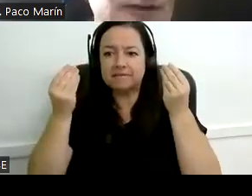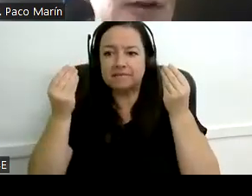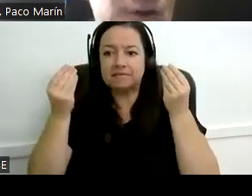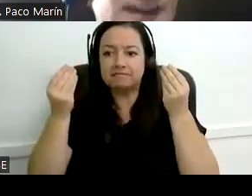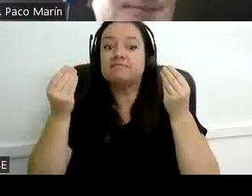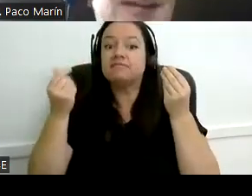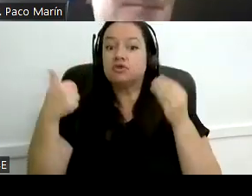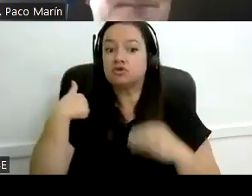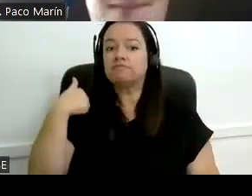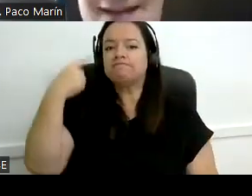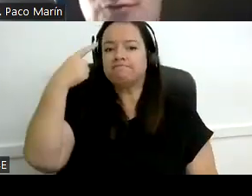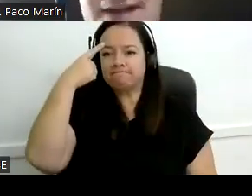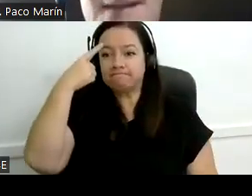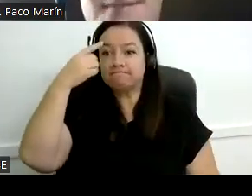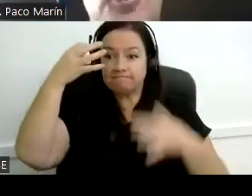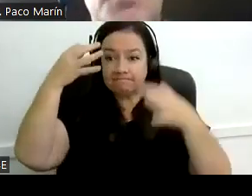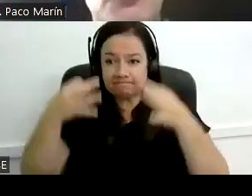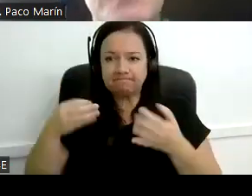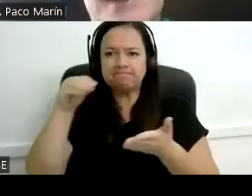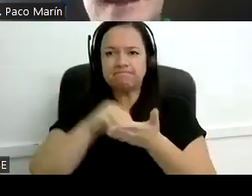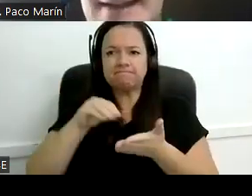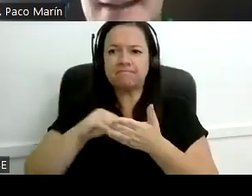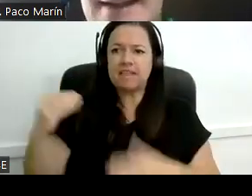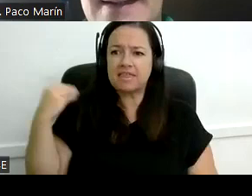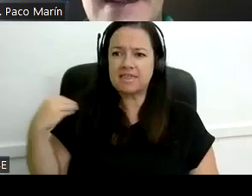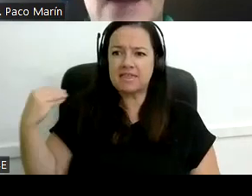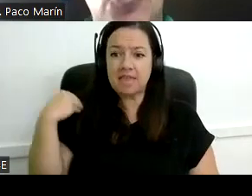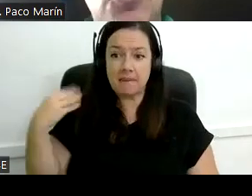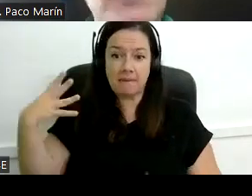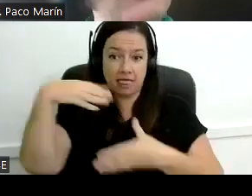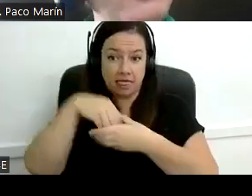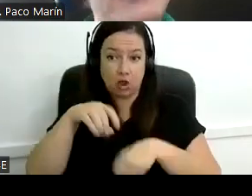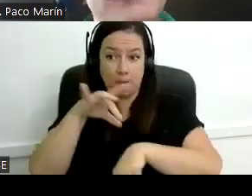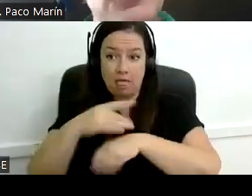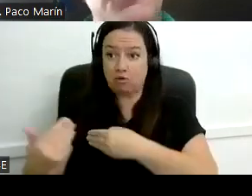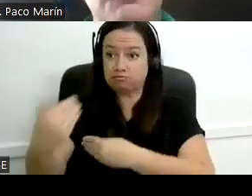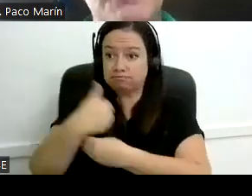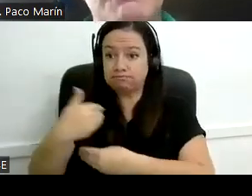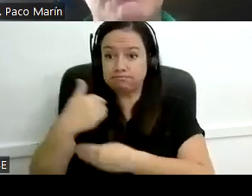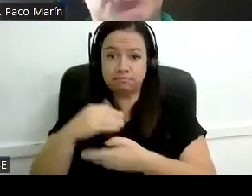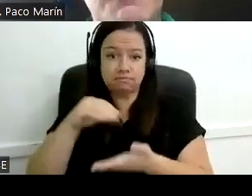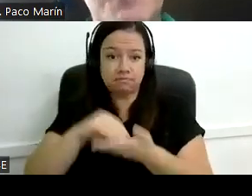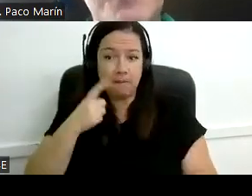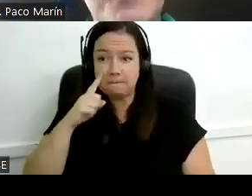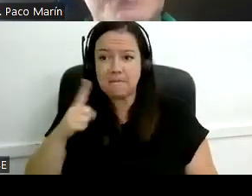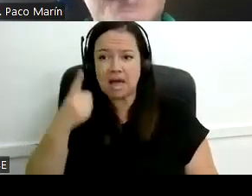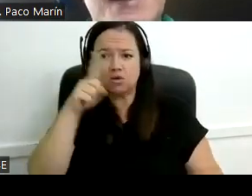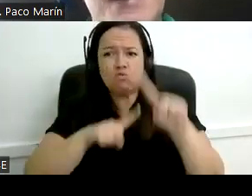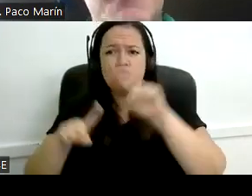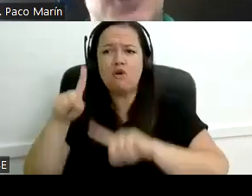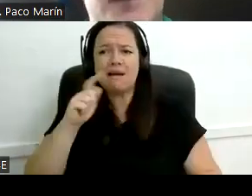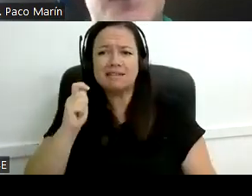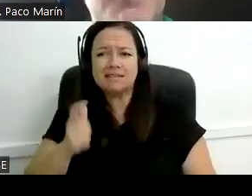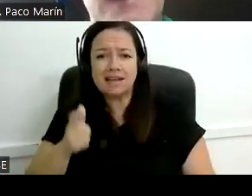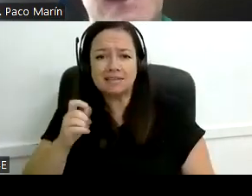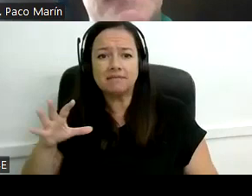Y uno de los temas que más recurrentemente nos preguntan en las consultas o de los que tenemos nosotros más problemas es